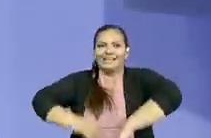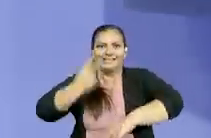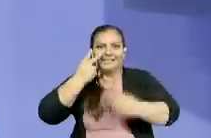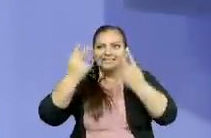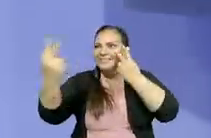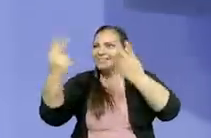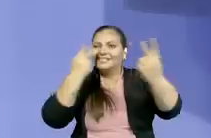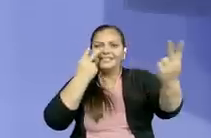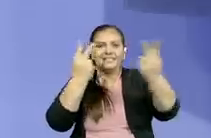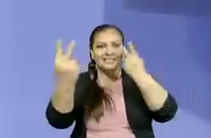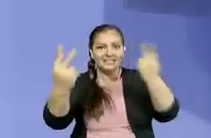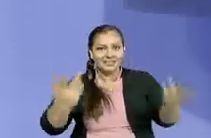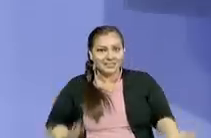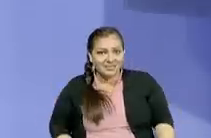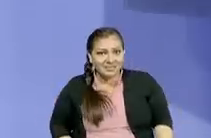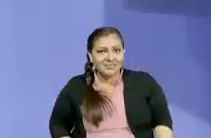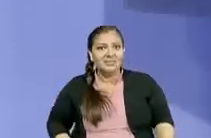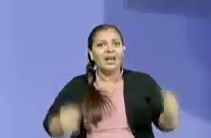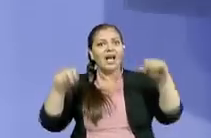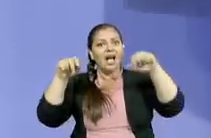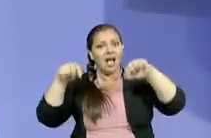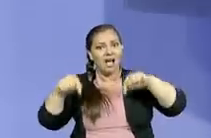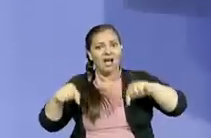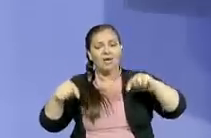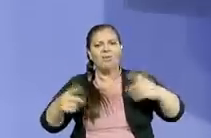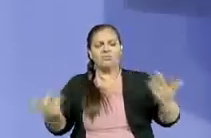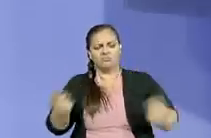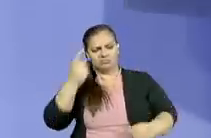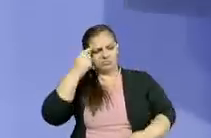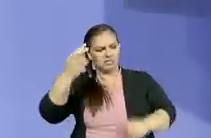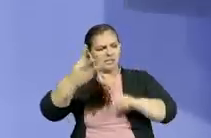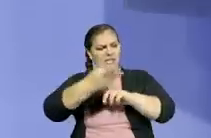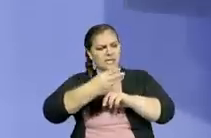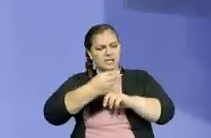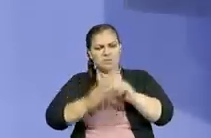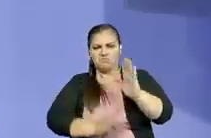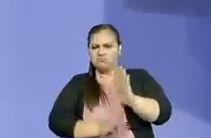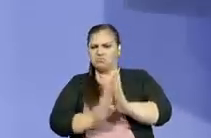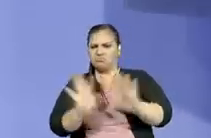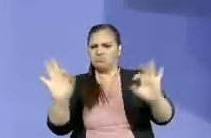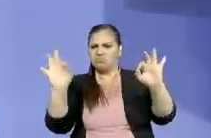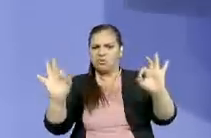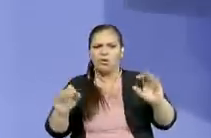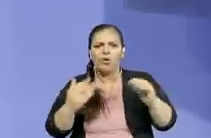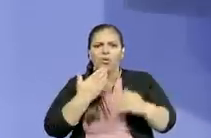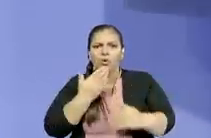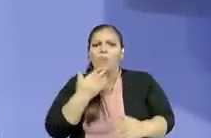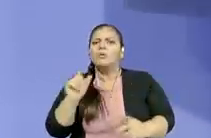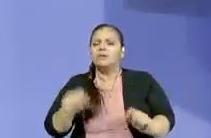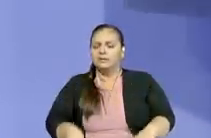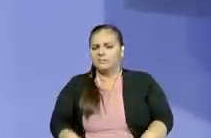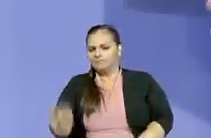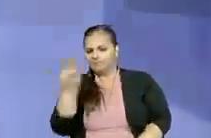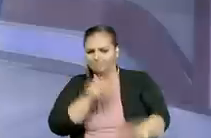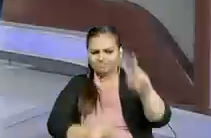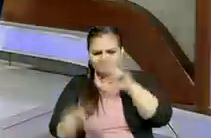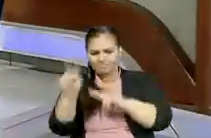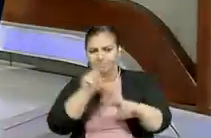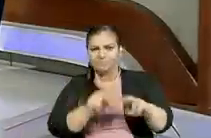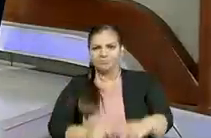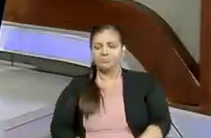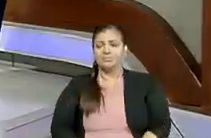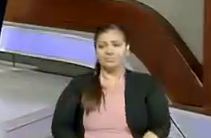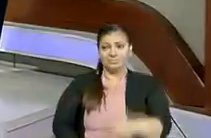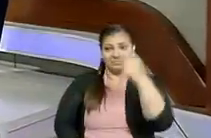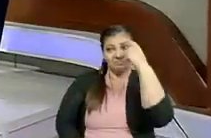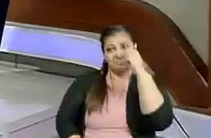fibra óptica. Pero ahora el salto es a la innovación. Y ya estamos en la innovación y habrá que continuar y mejorar lo que se